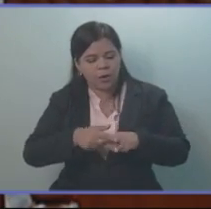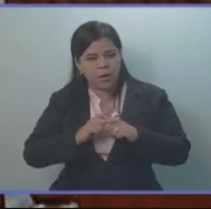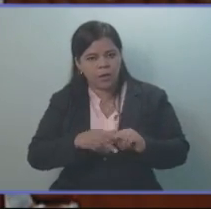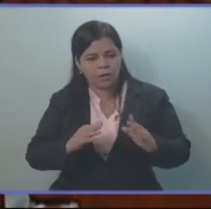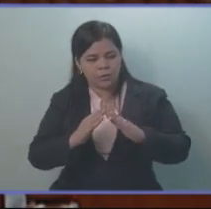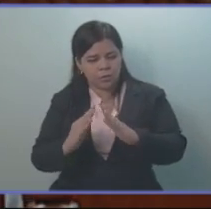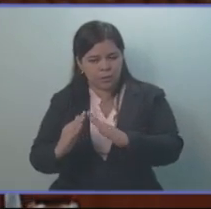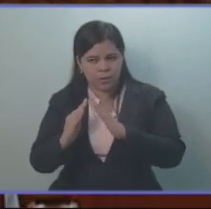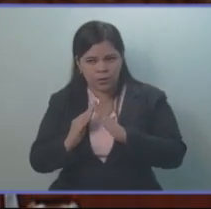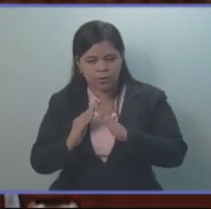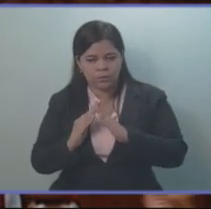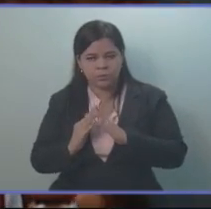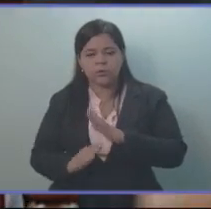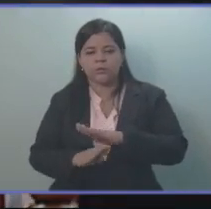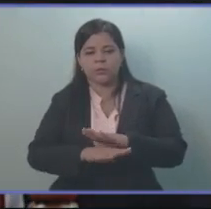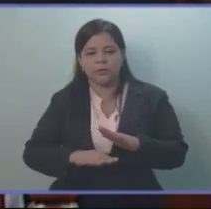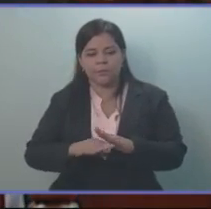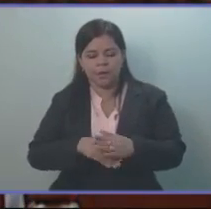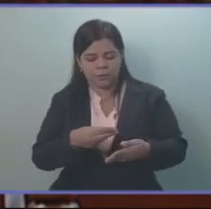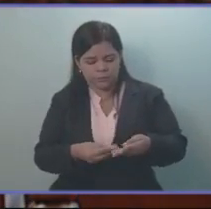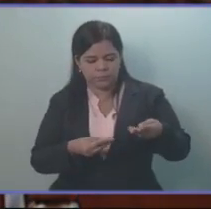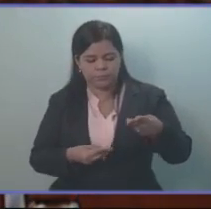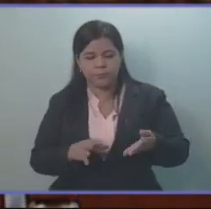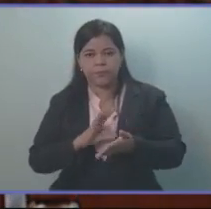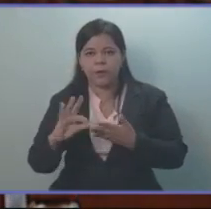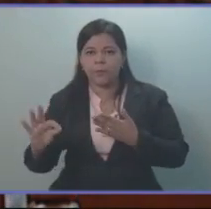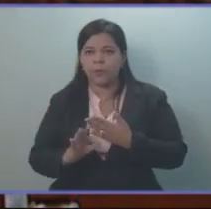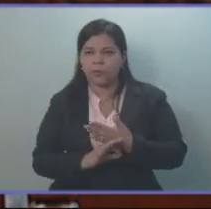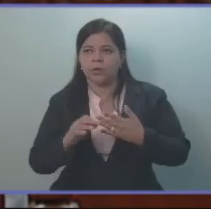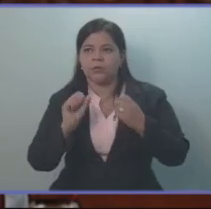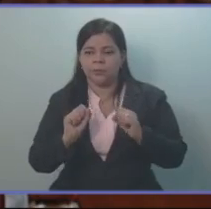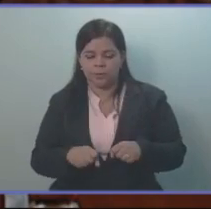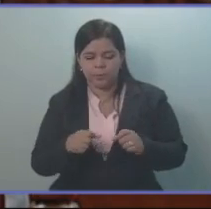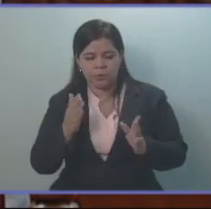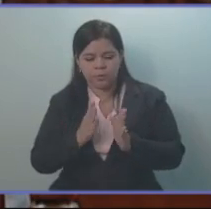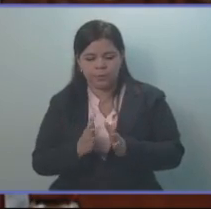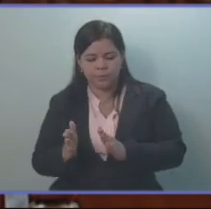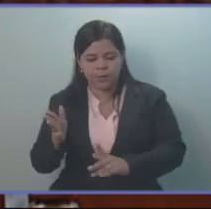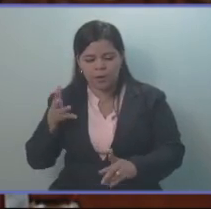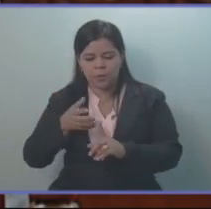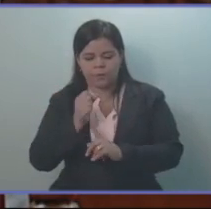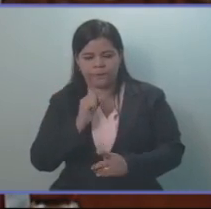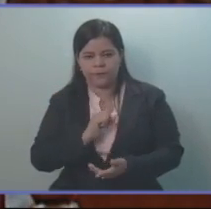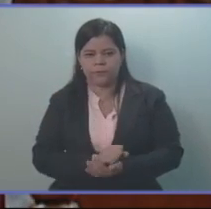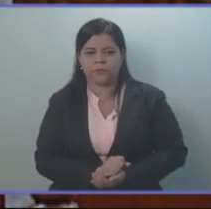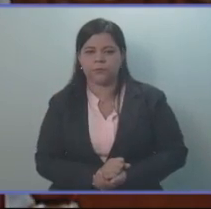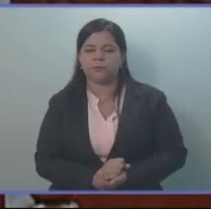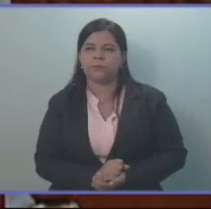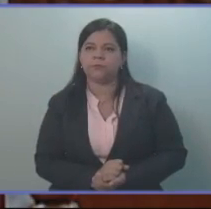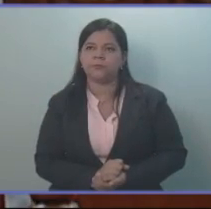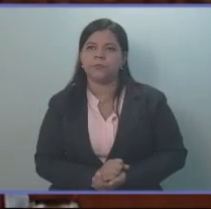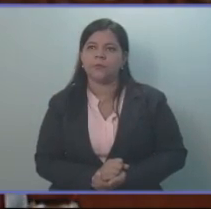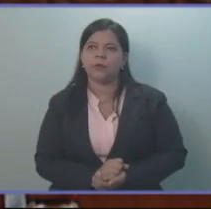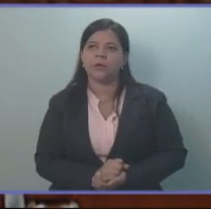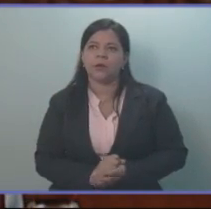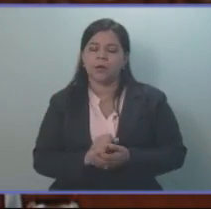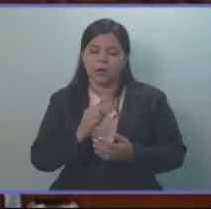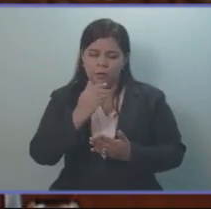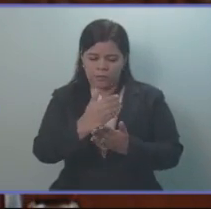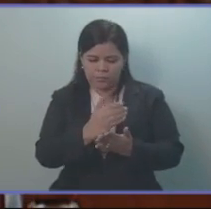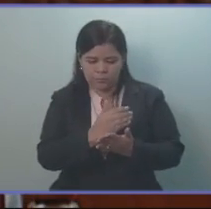lo previsto por el documento de proyecto para lograr los objetivos del mismo. Romanos